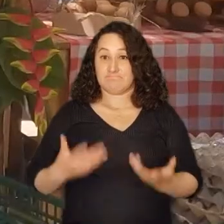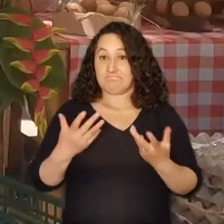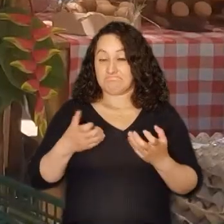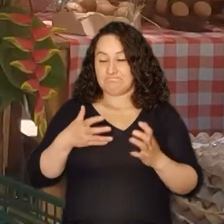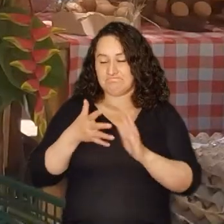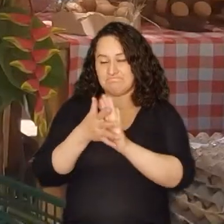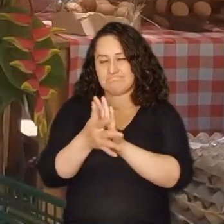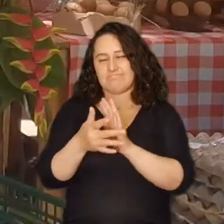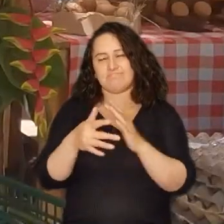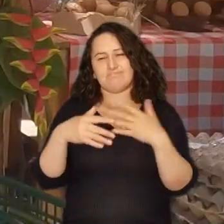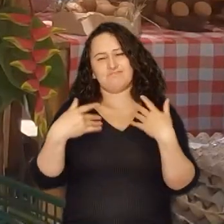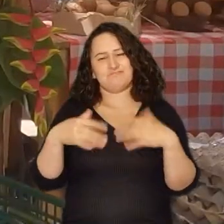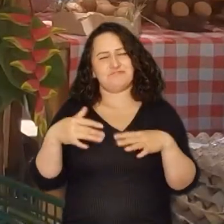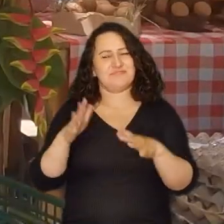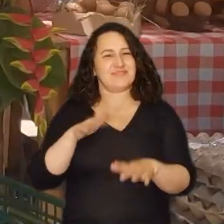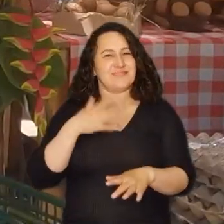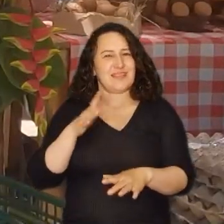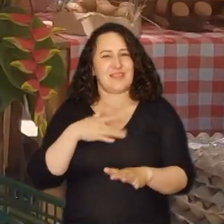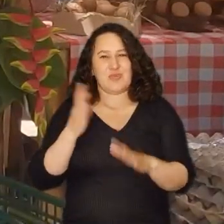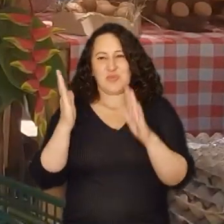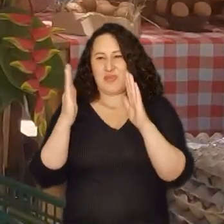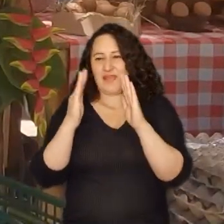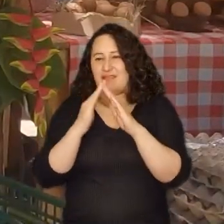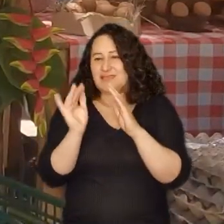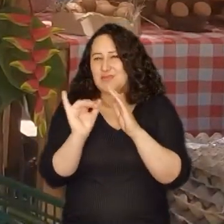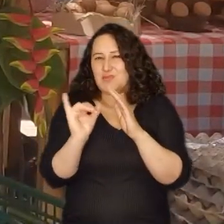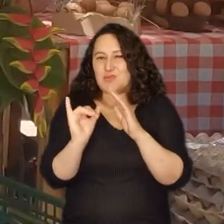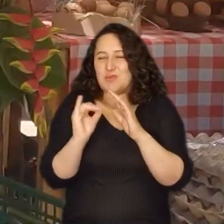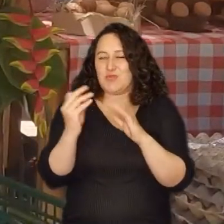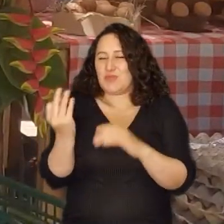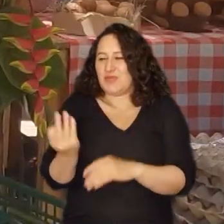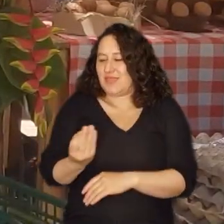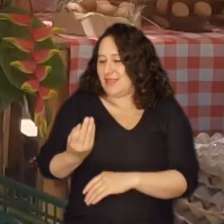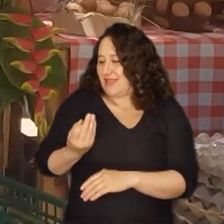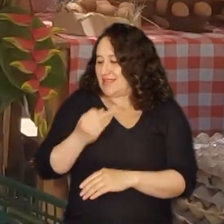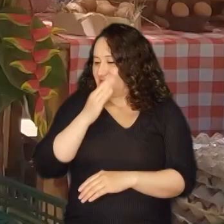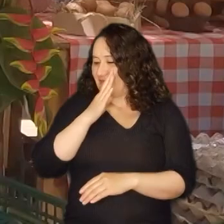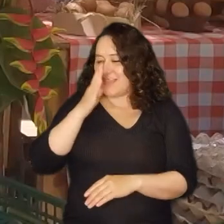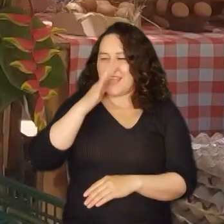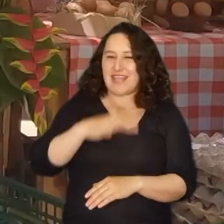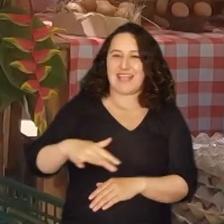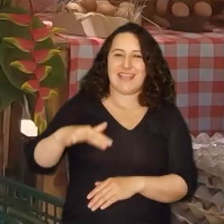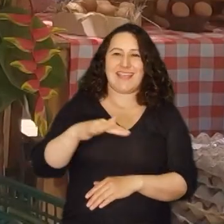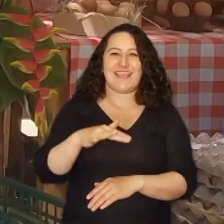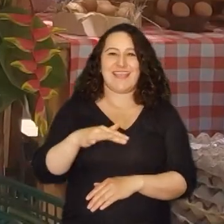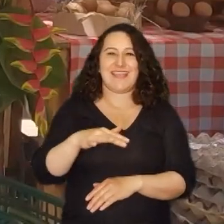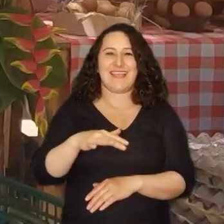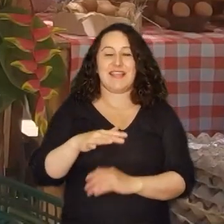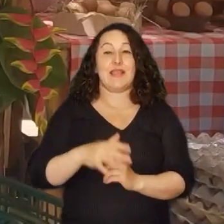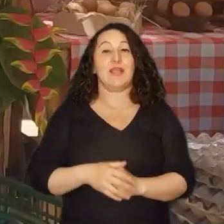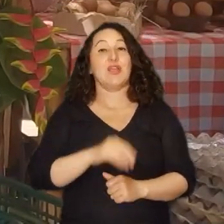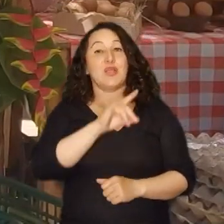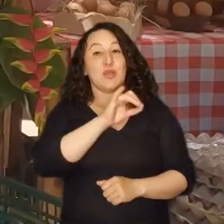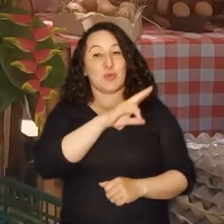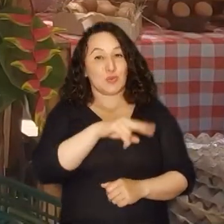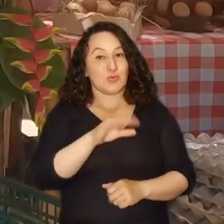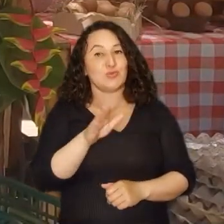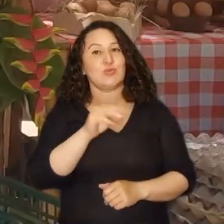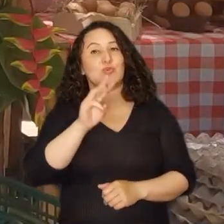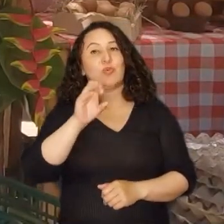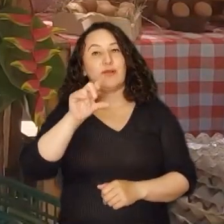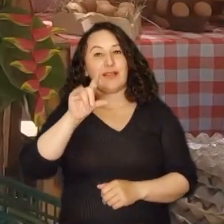Quiero decir que me siento como en casa, como si hubiera salido con ellos tres desde la finca. Luz, Walter,